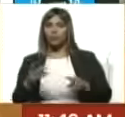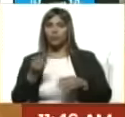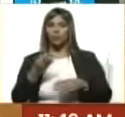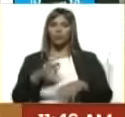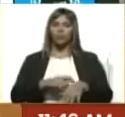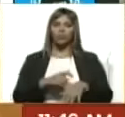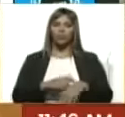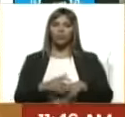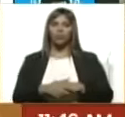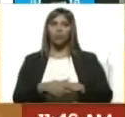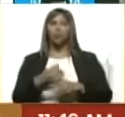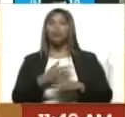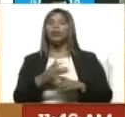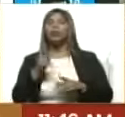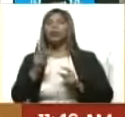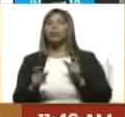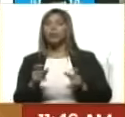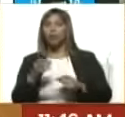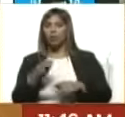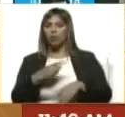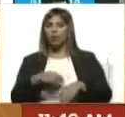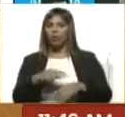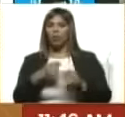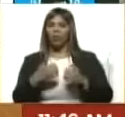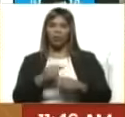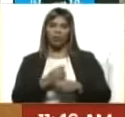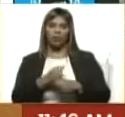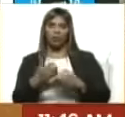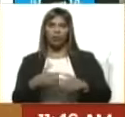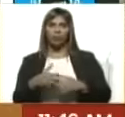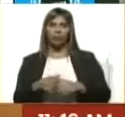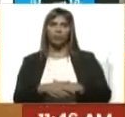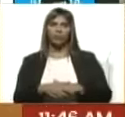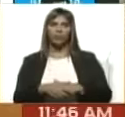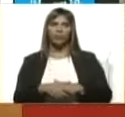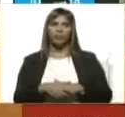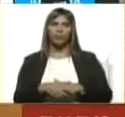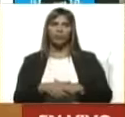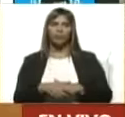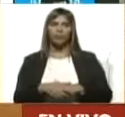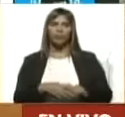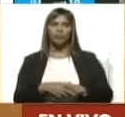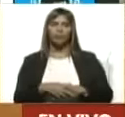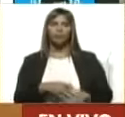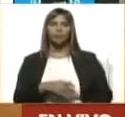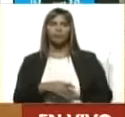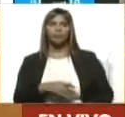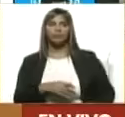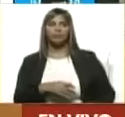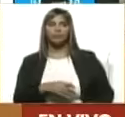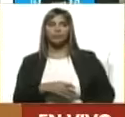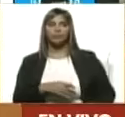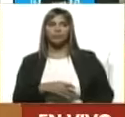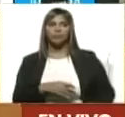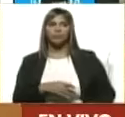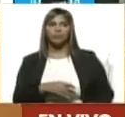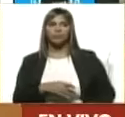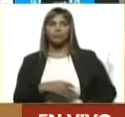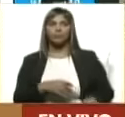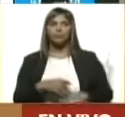tiempo tarda la persona y cuántas horas trabaja la máquina. Eso es una cosa, ¿cómo se llama? Matemática. Sí, matemática, facilito,